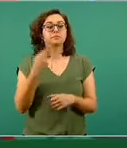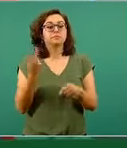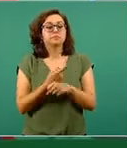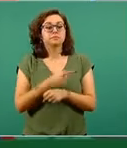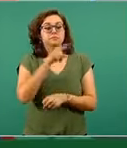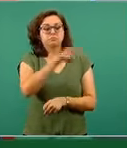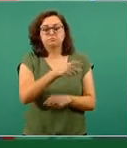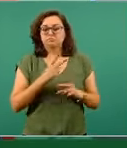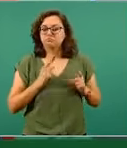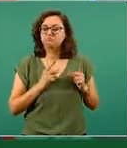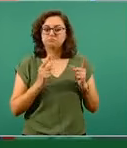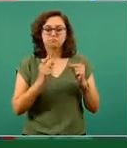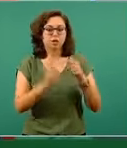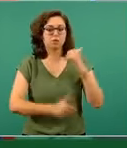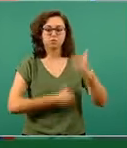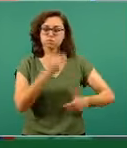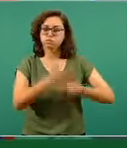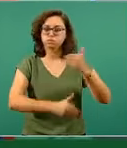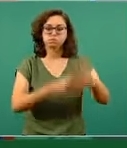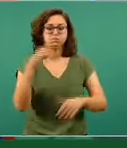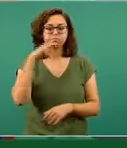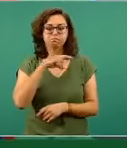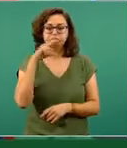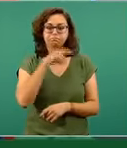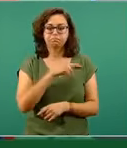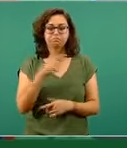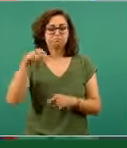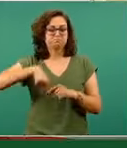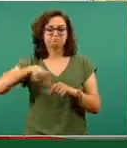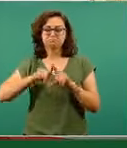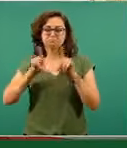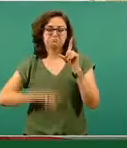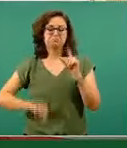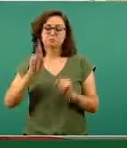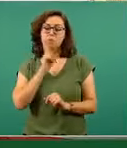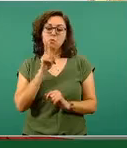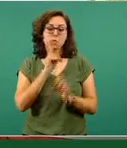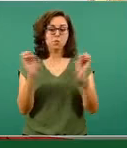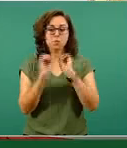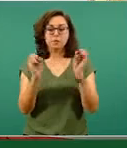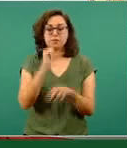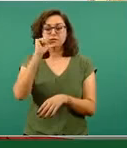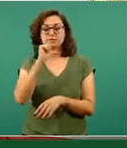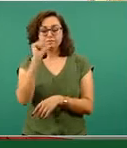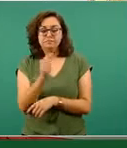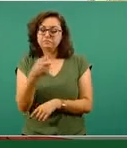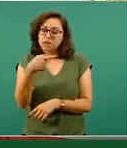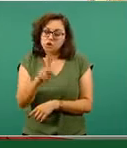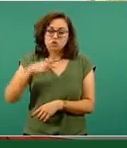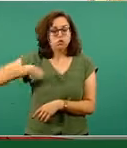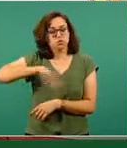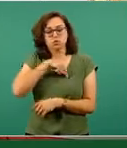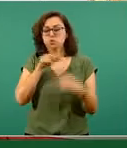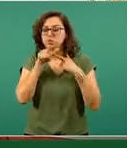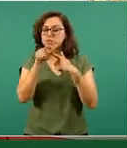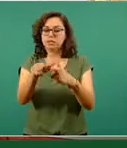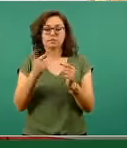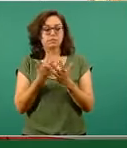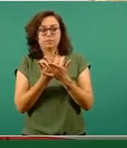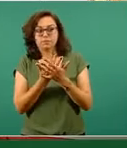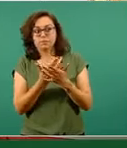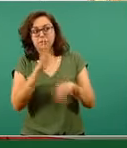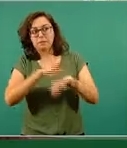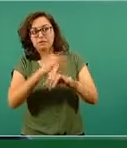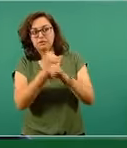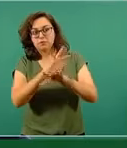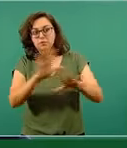ese ensayo fue mayor y no se concretó eso, pero de todos modos estamos expectantes desde entonces de la llegada de esa